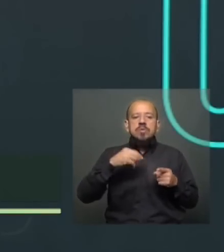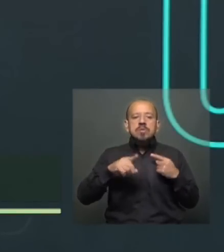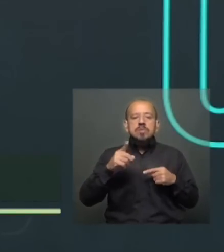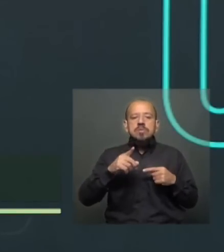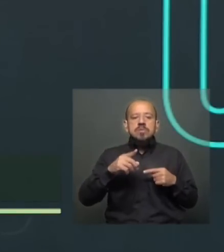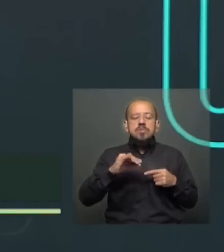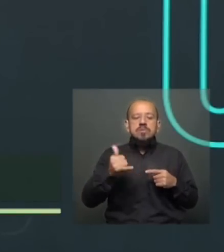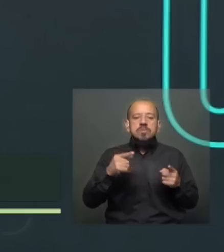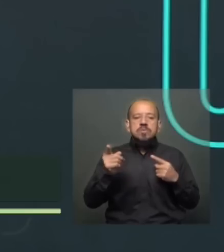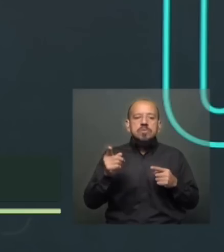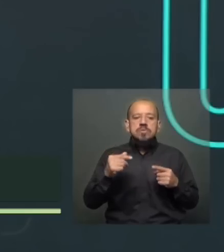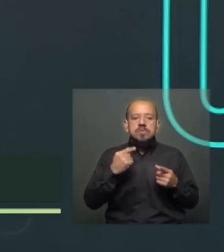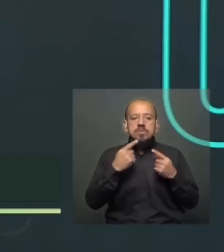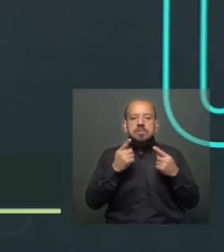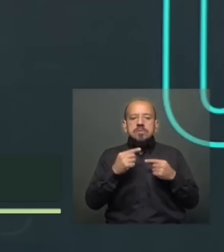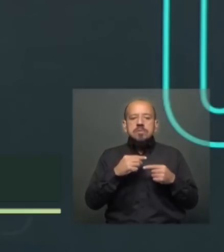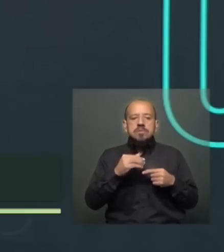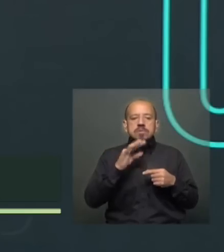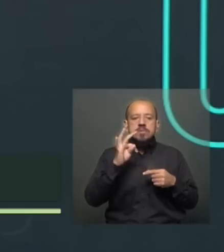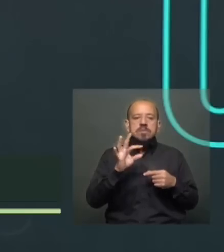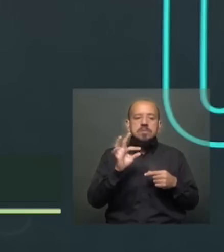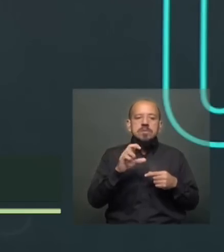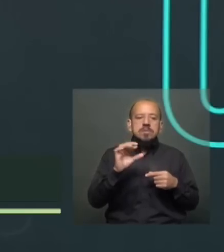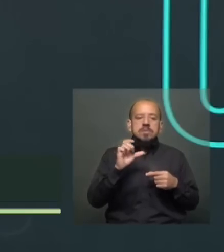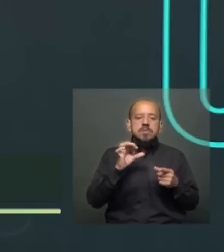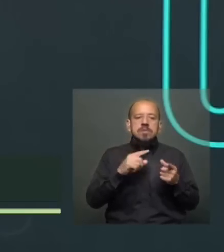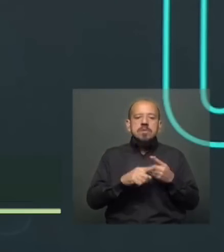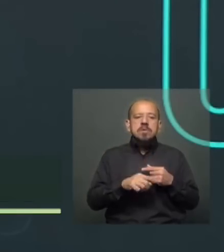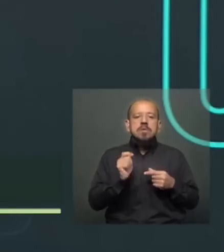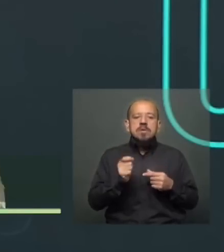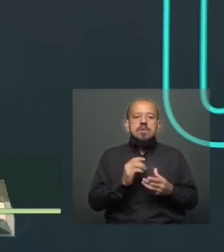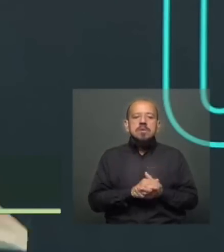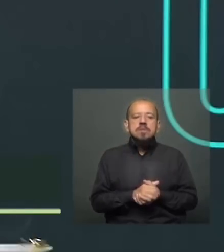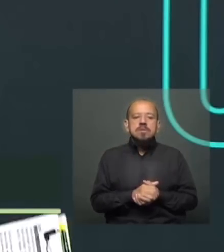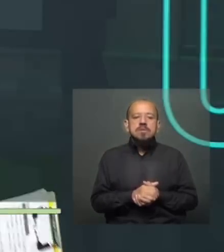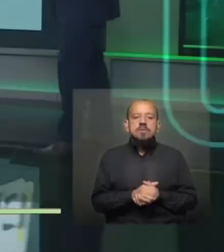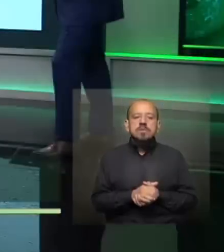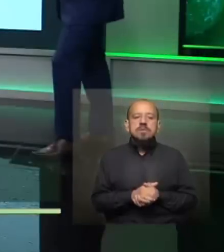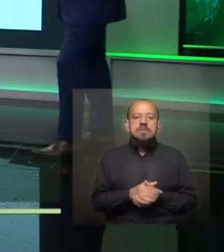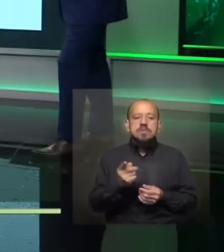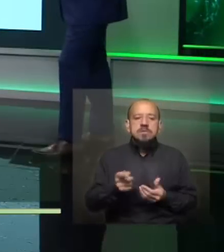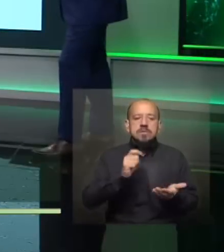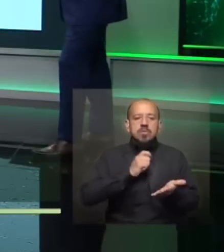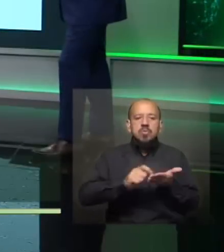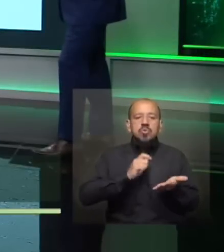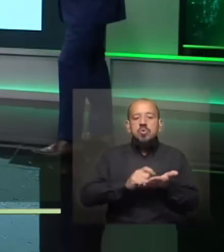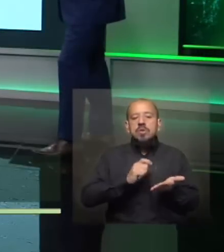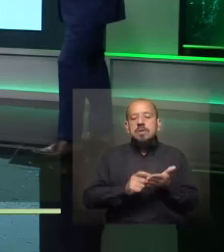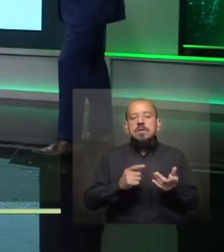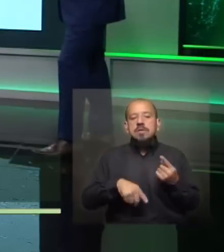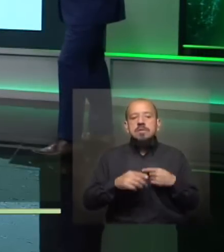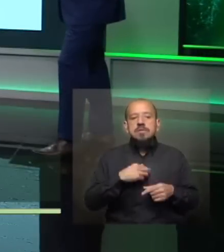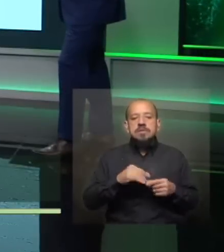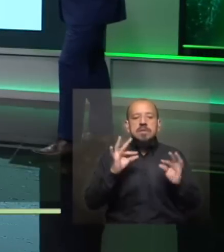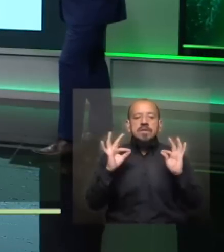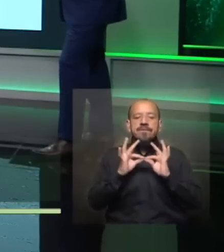en el salón Azul de la intendencia con Alicia Torres es la autora de este libro que estamos viendo por allá atrás y que tengo acá que es el